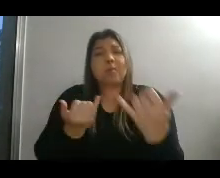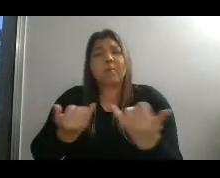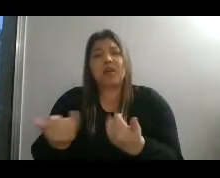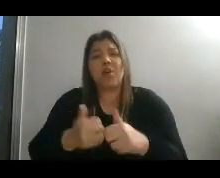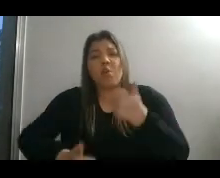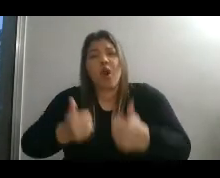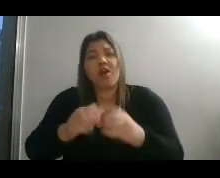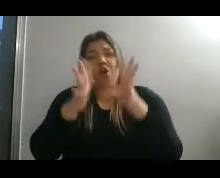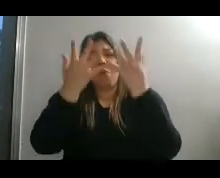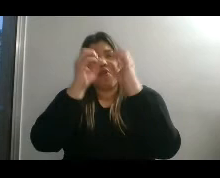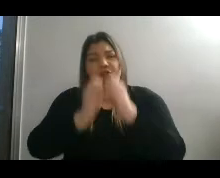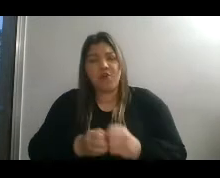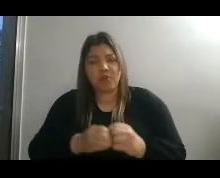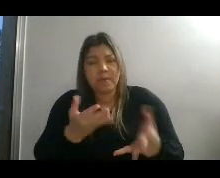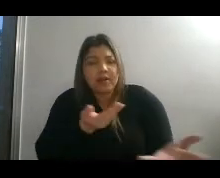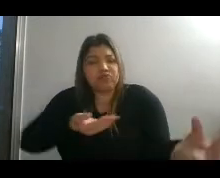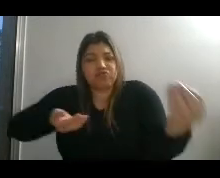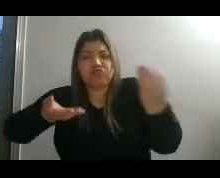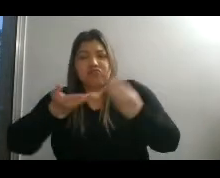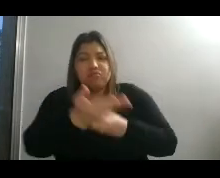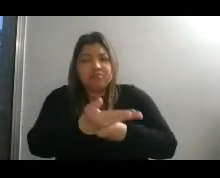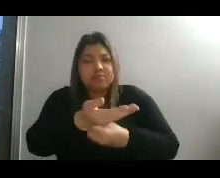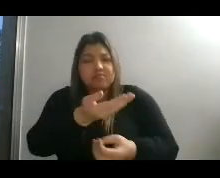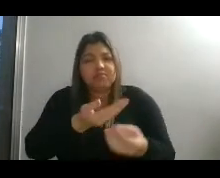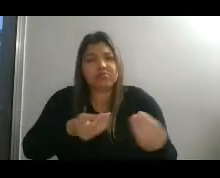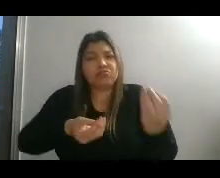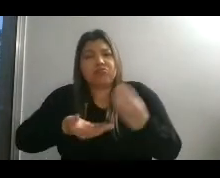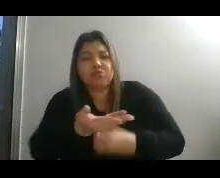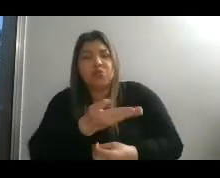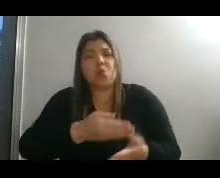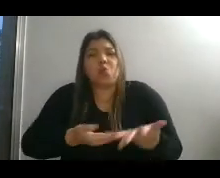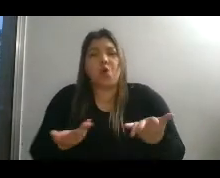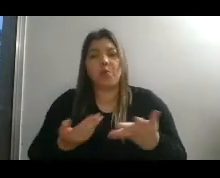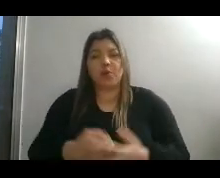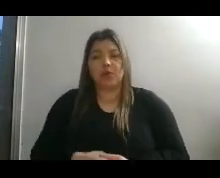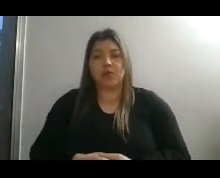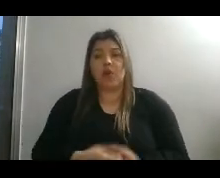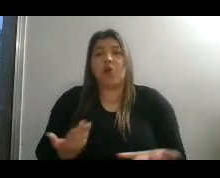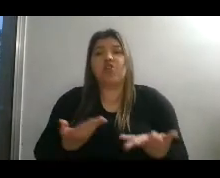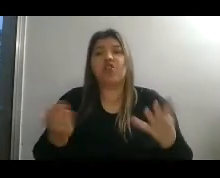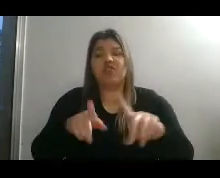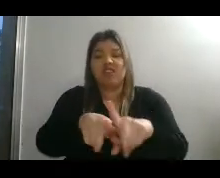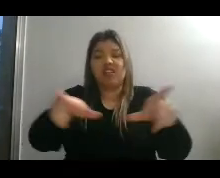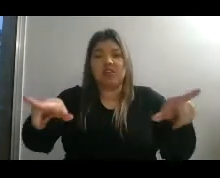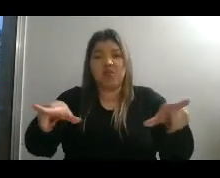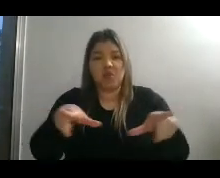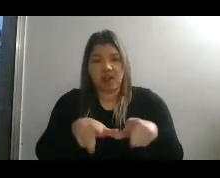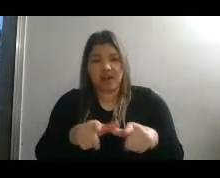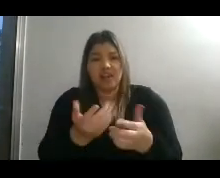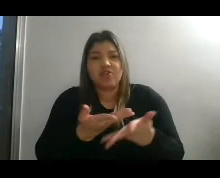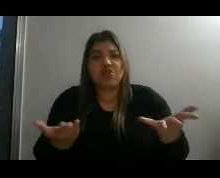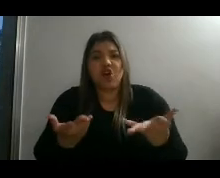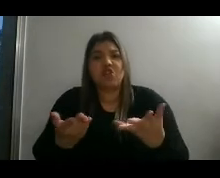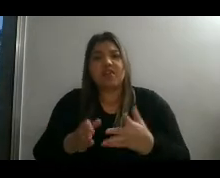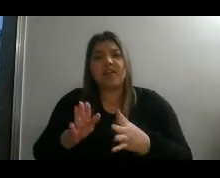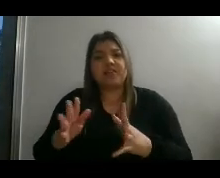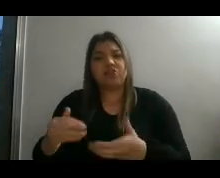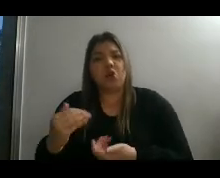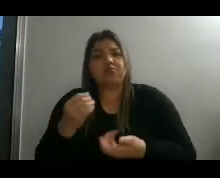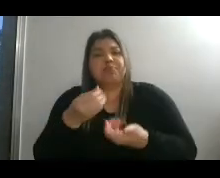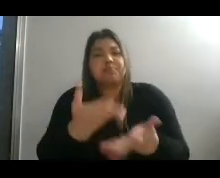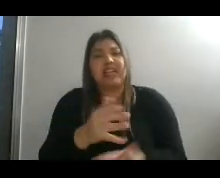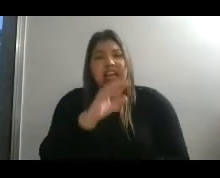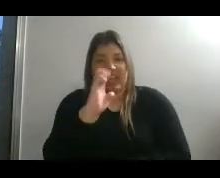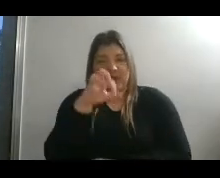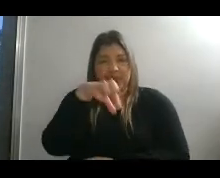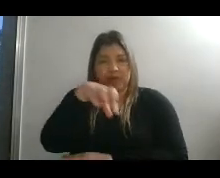la reposición, qué áreas vamos a definir para que se coloquen y se retiren los EPP antes de ingresar a esta zona donde se